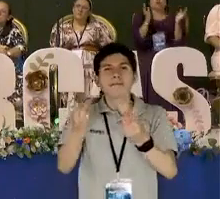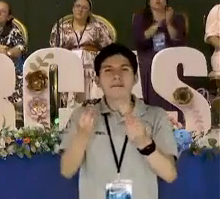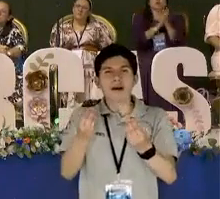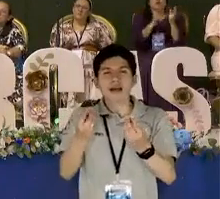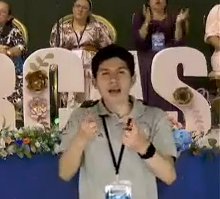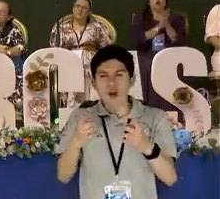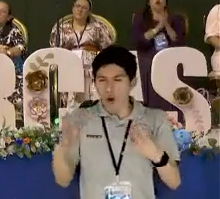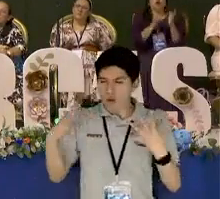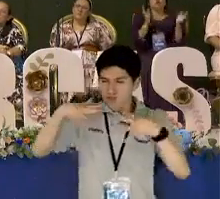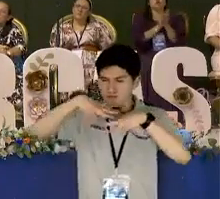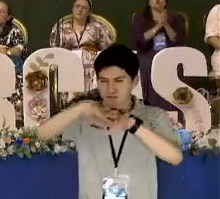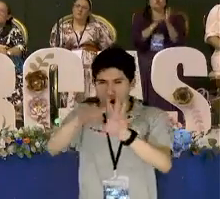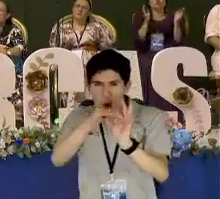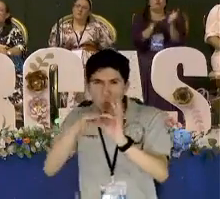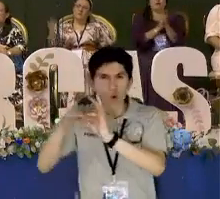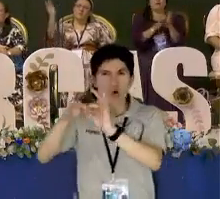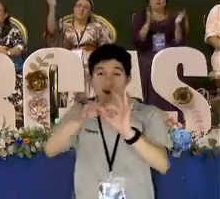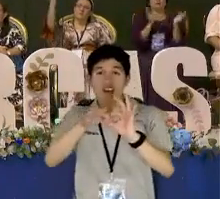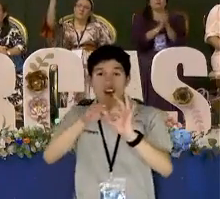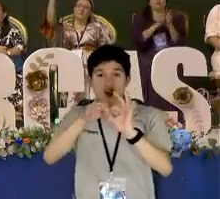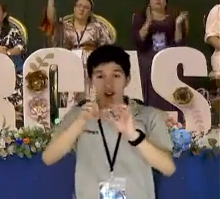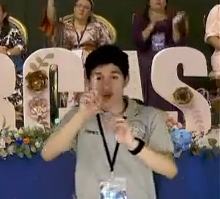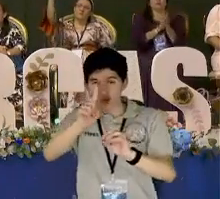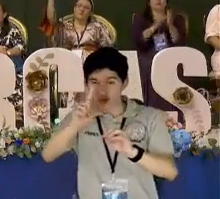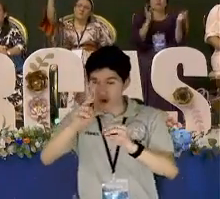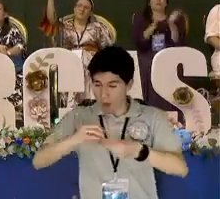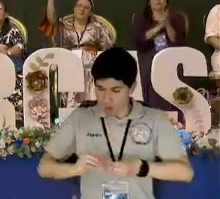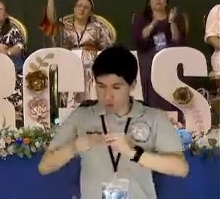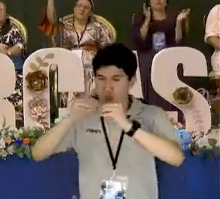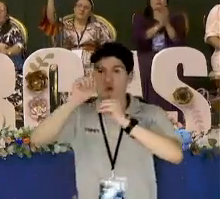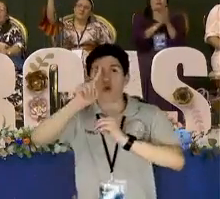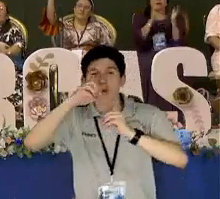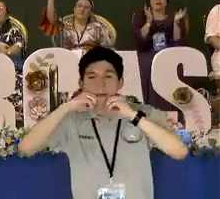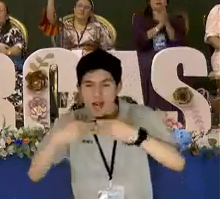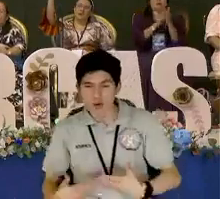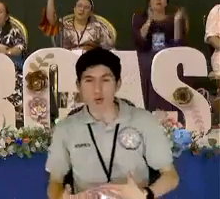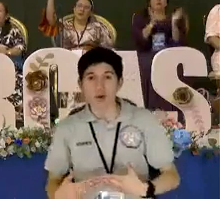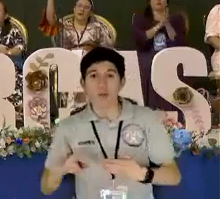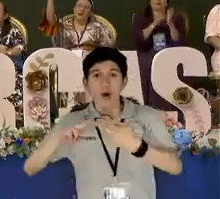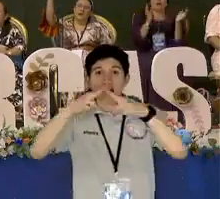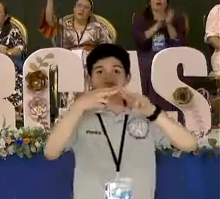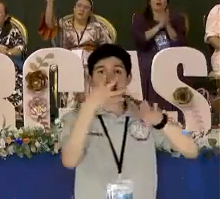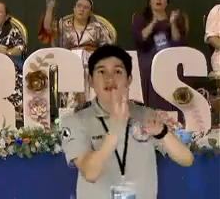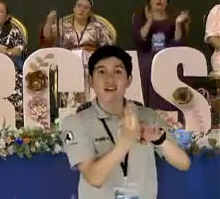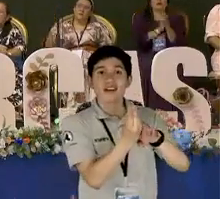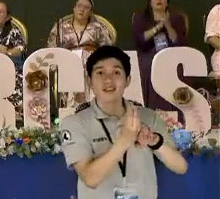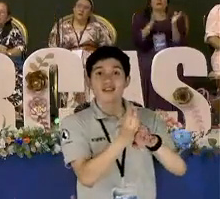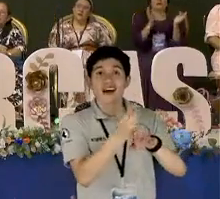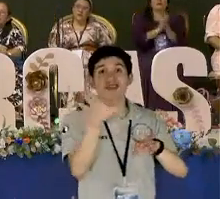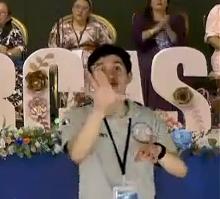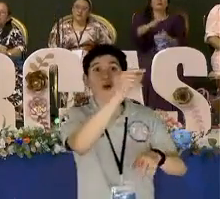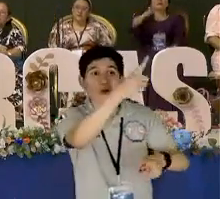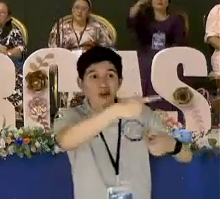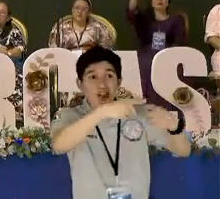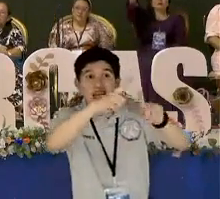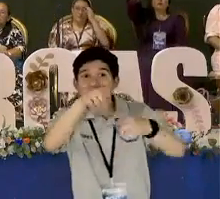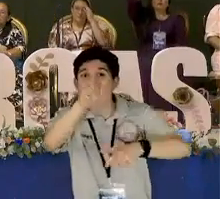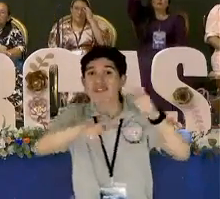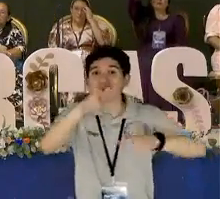del Espíritu Santo, pero metidos en un solo cuerpo. Gloria al Señor. Y el dueño y la cabeza de este